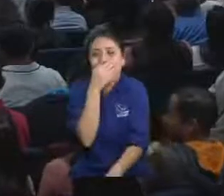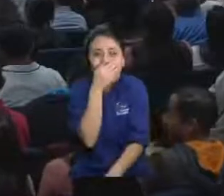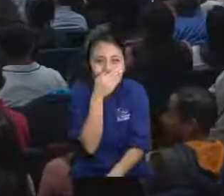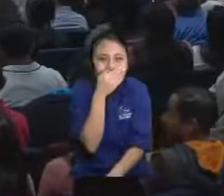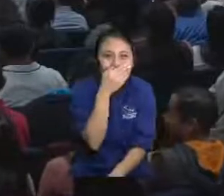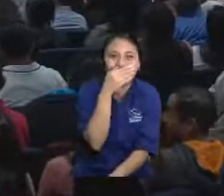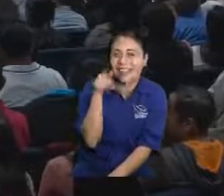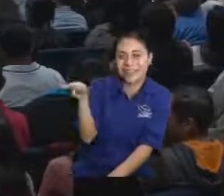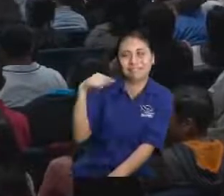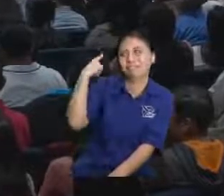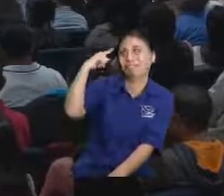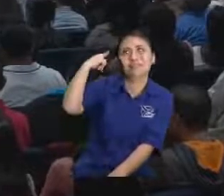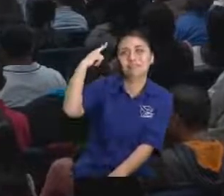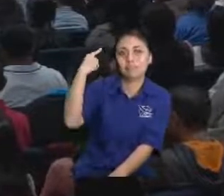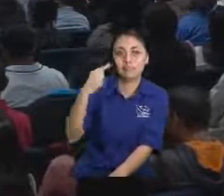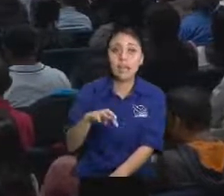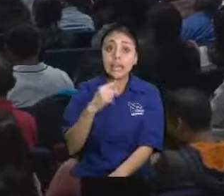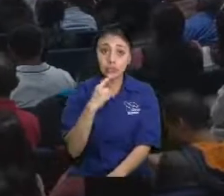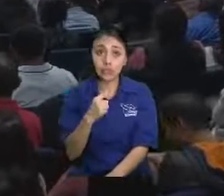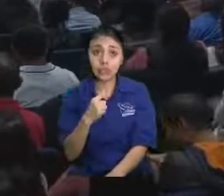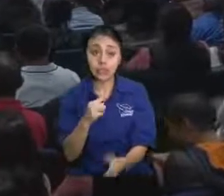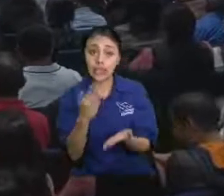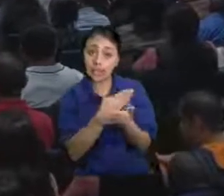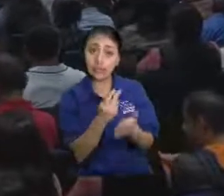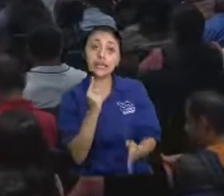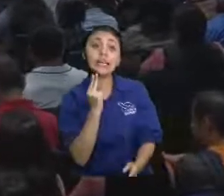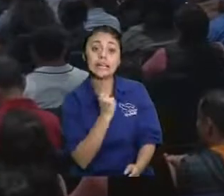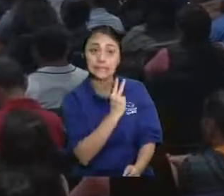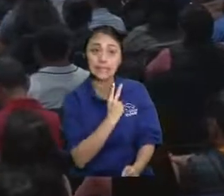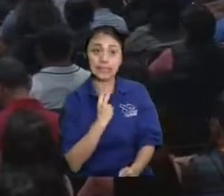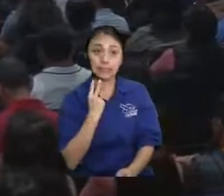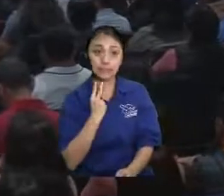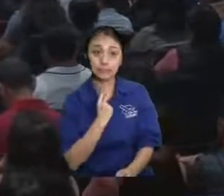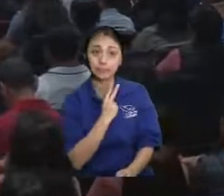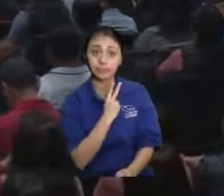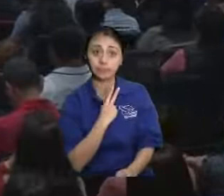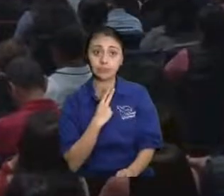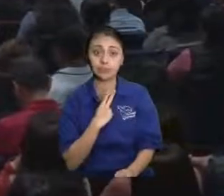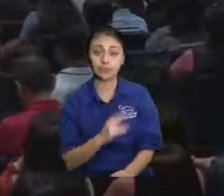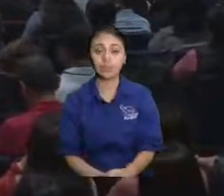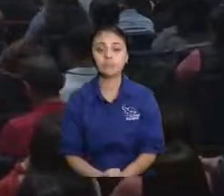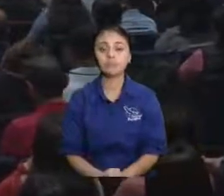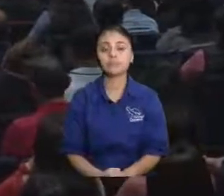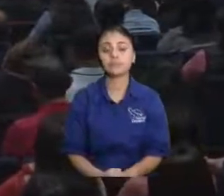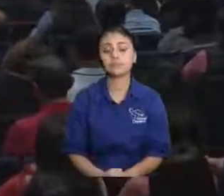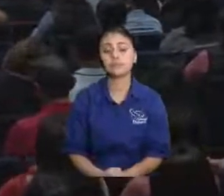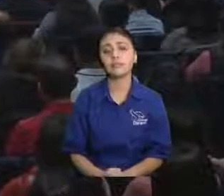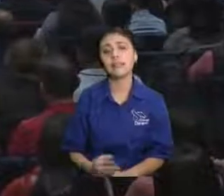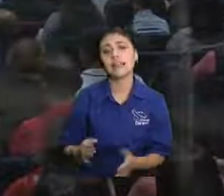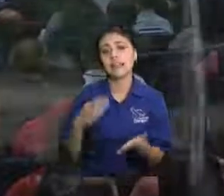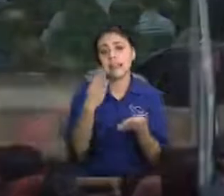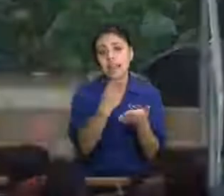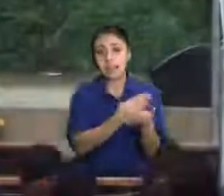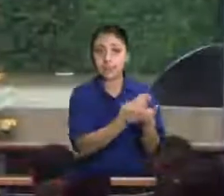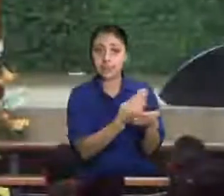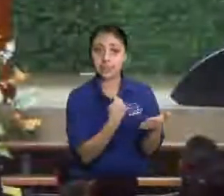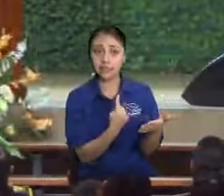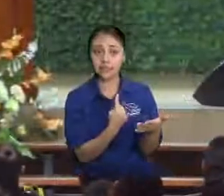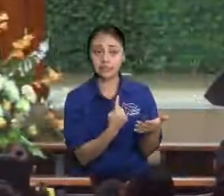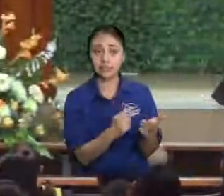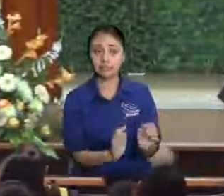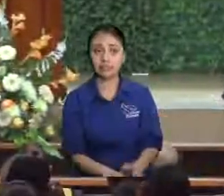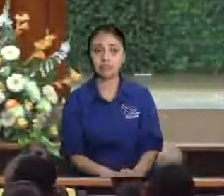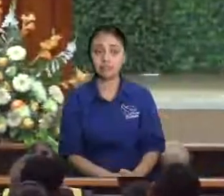Cantares Cantares. Vale. Entonces, ¿sabe qué? Hay gente que quiere agarrar un buen lugar